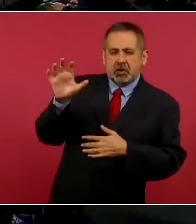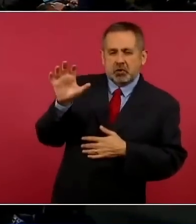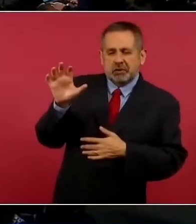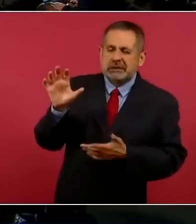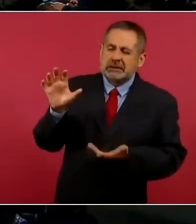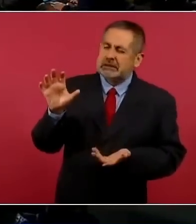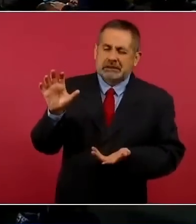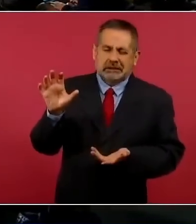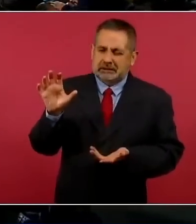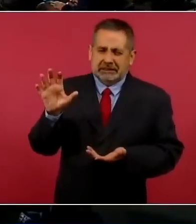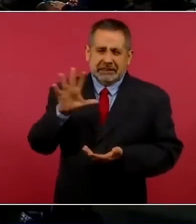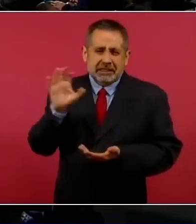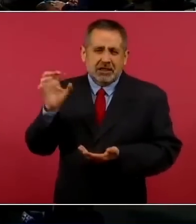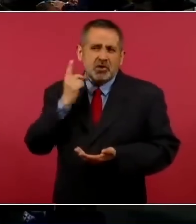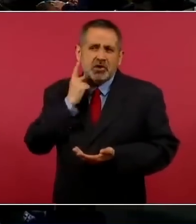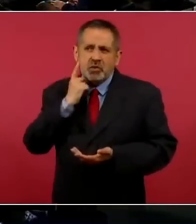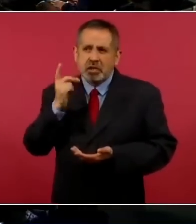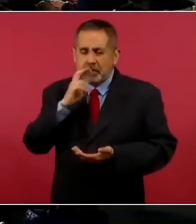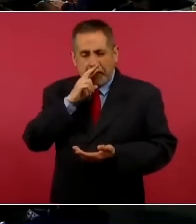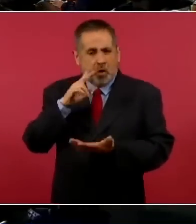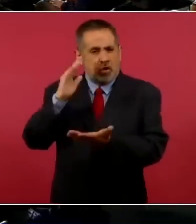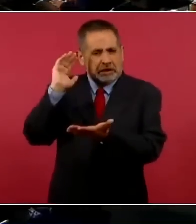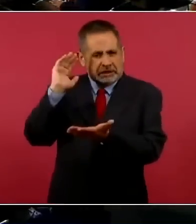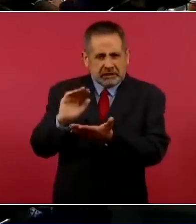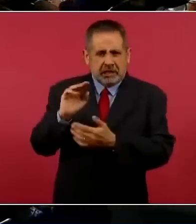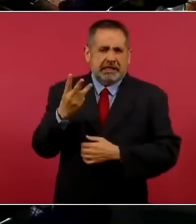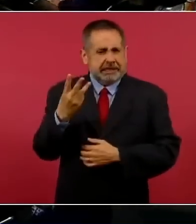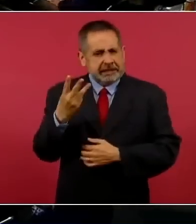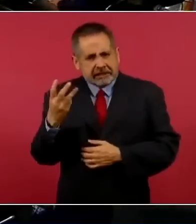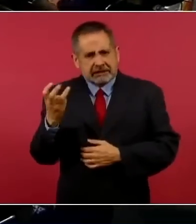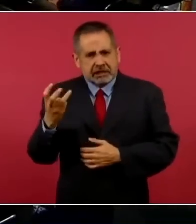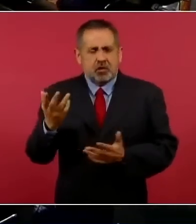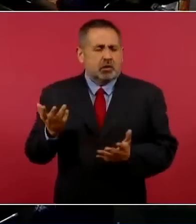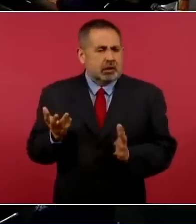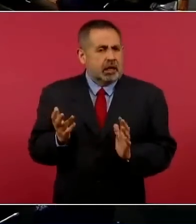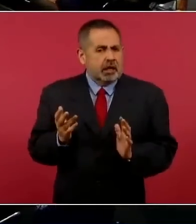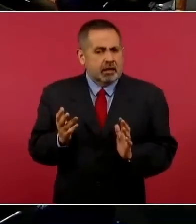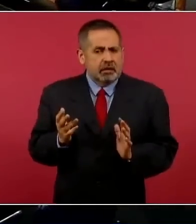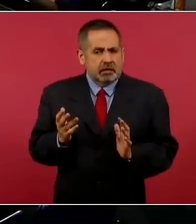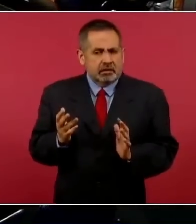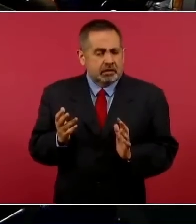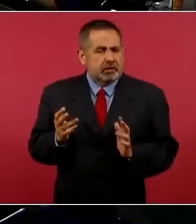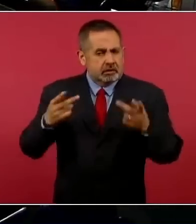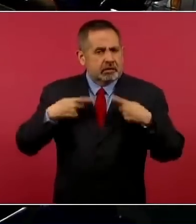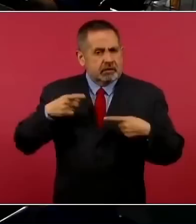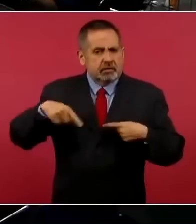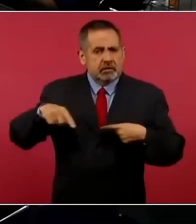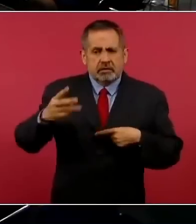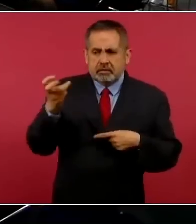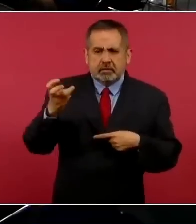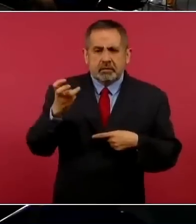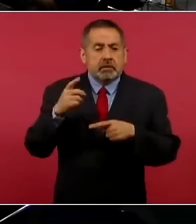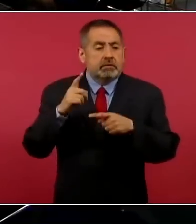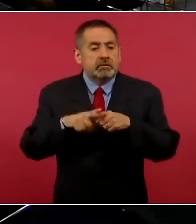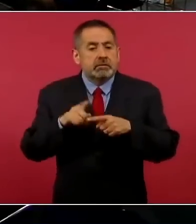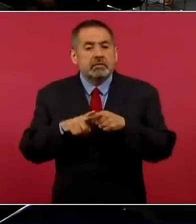diputados haya 300 y que no sean